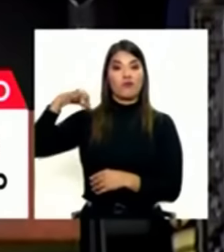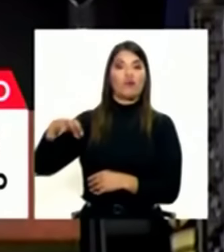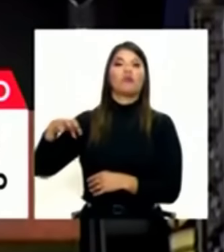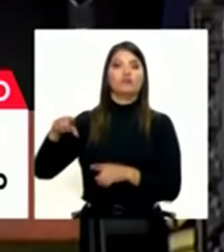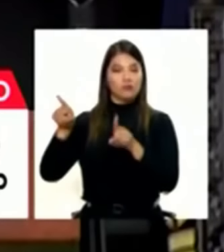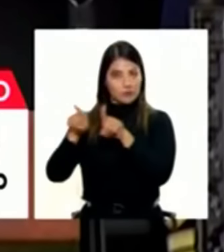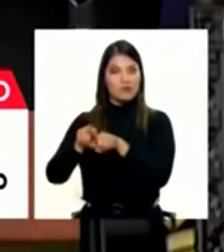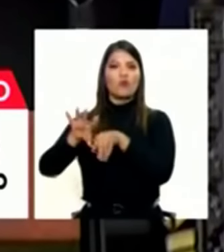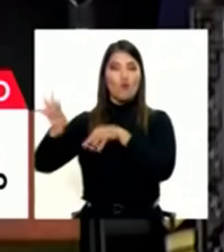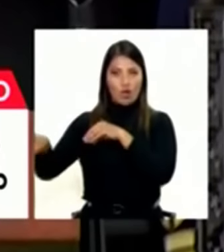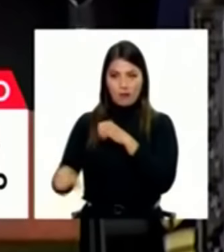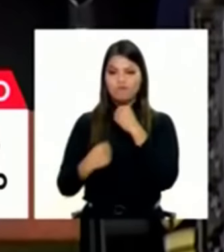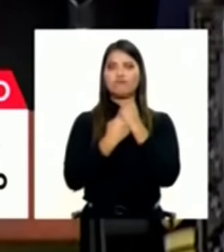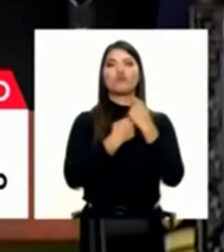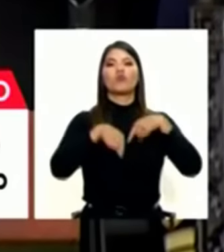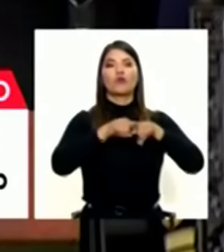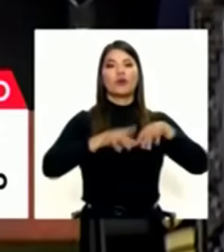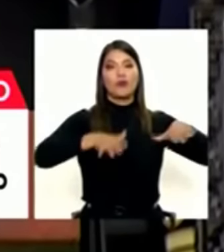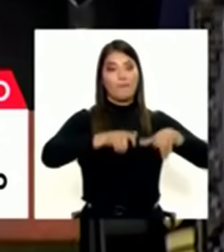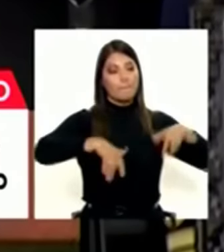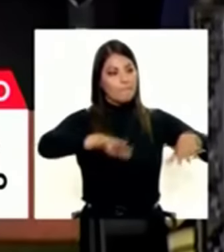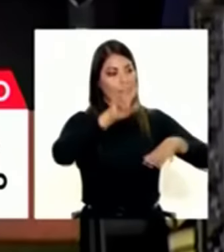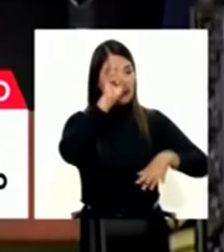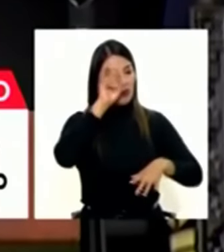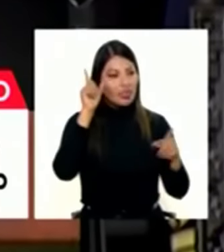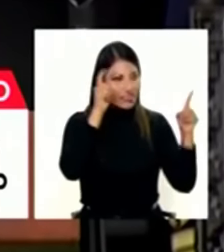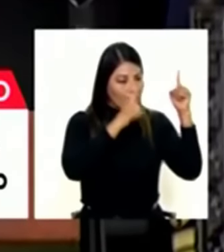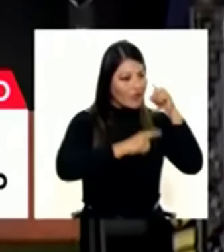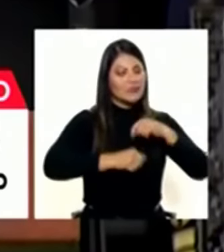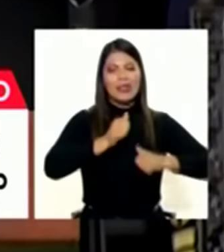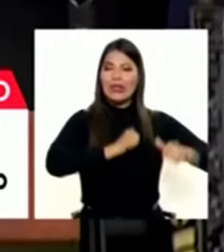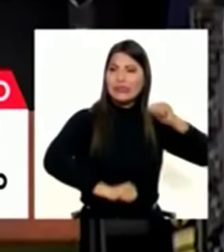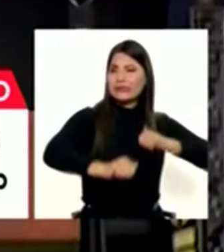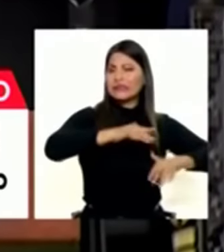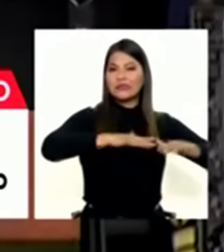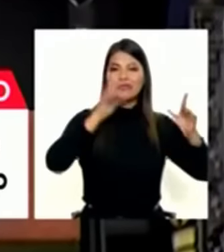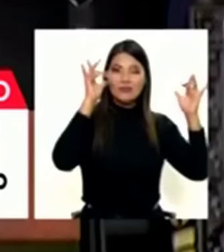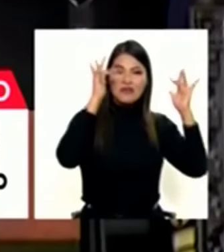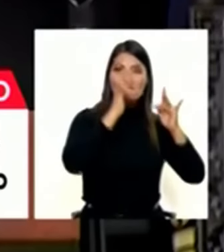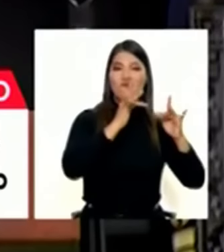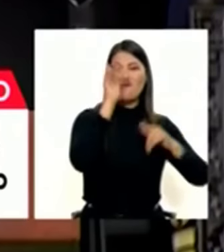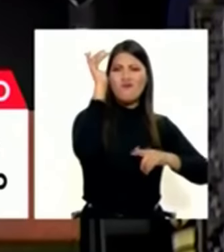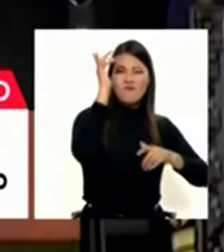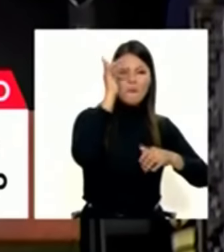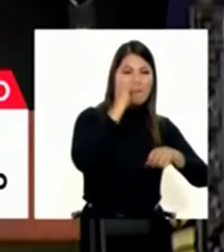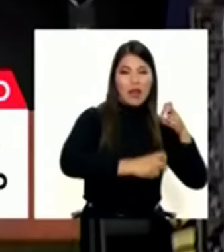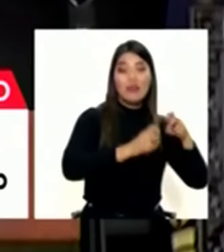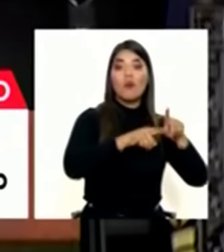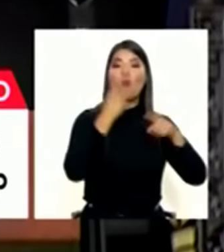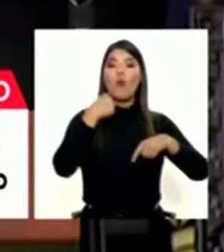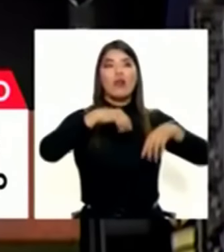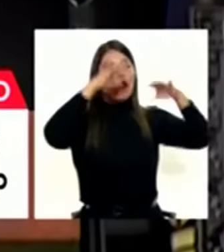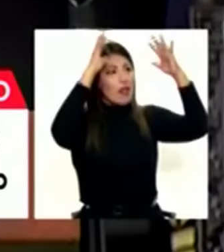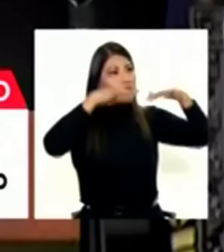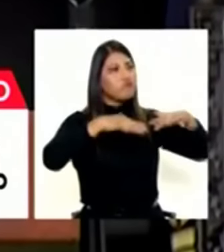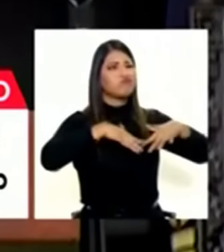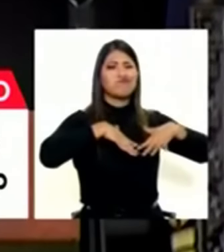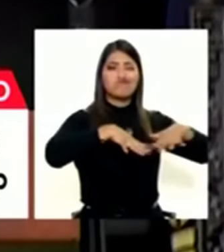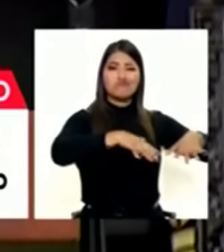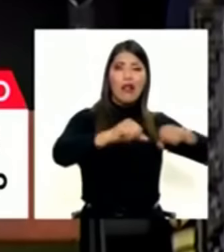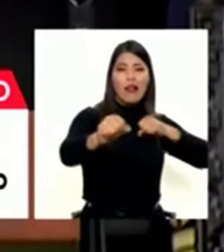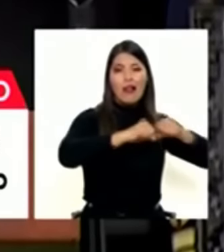ha sabido apoyar a los peruanos en los momentos más críticos, cuando la naturaleza nos ha golpeado,